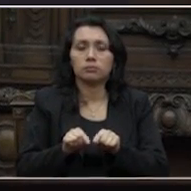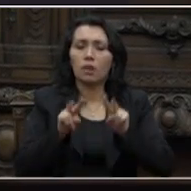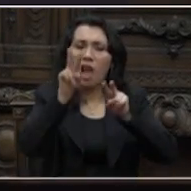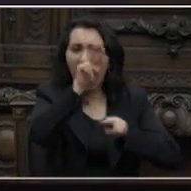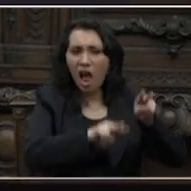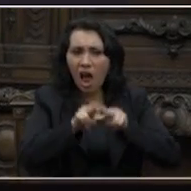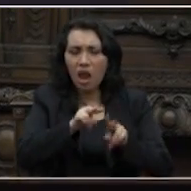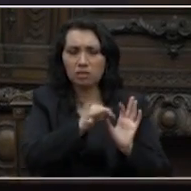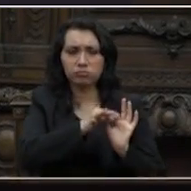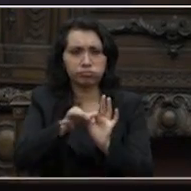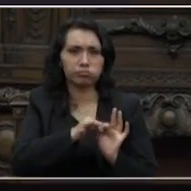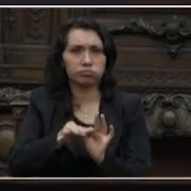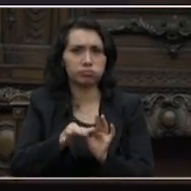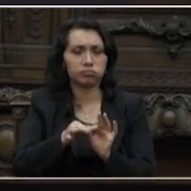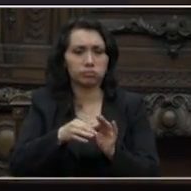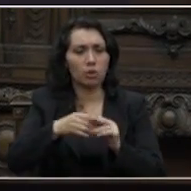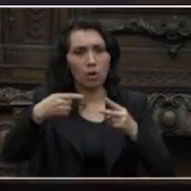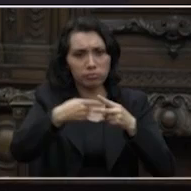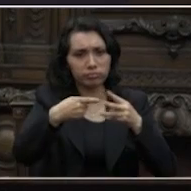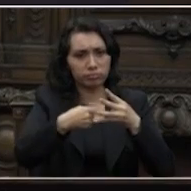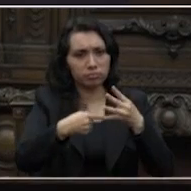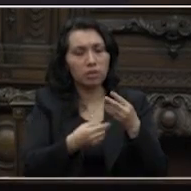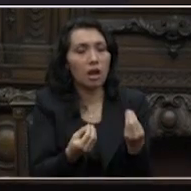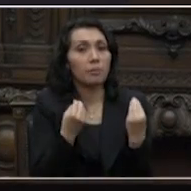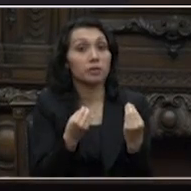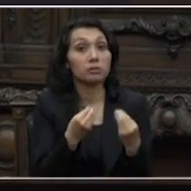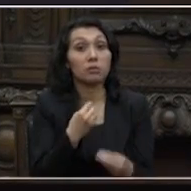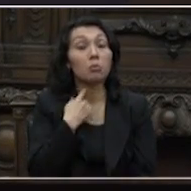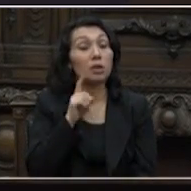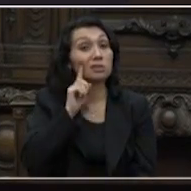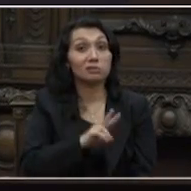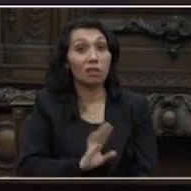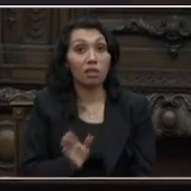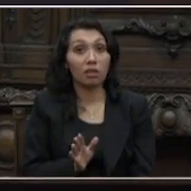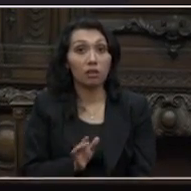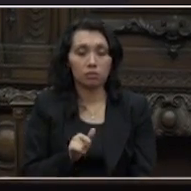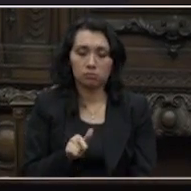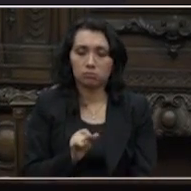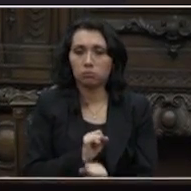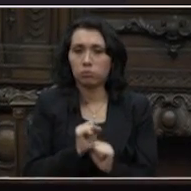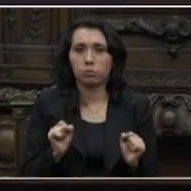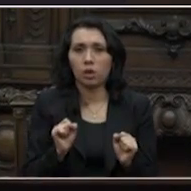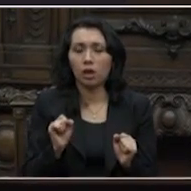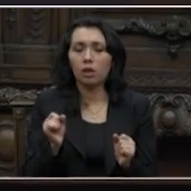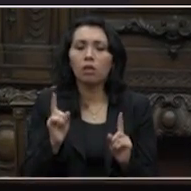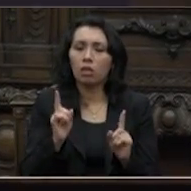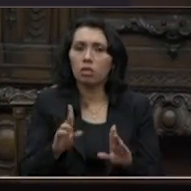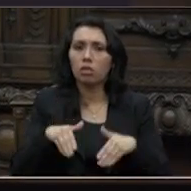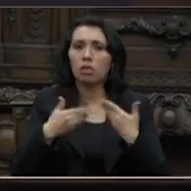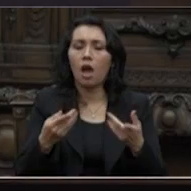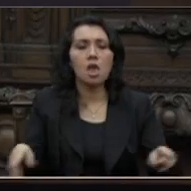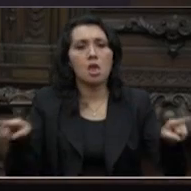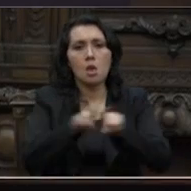análisis interpretativo de la interseccionalidad. Porque si no, puede ser que no se llegue a la igualdad